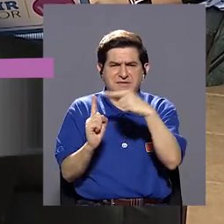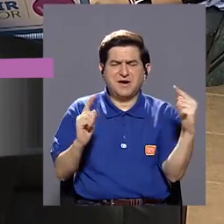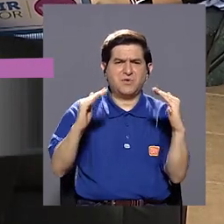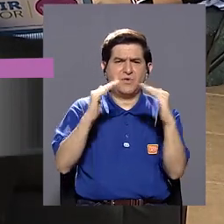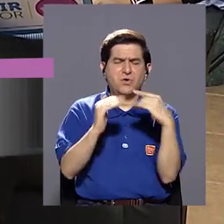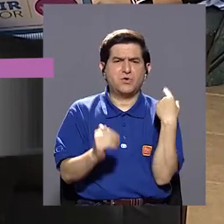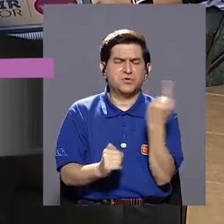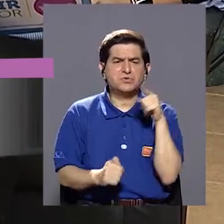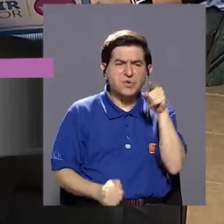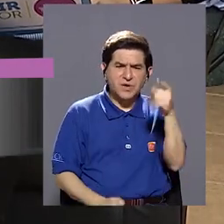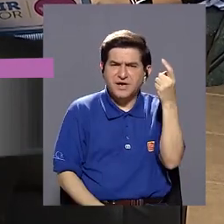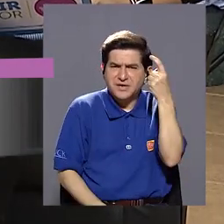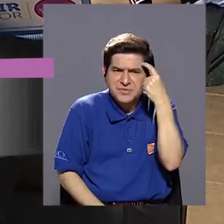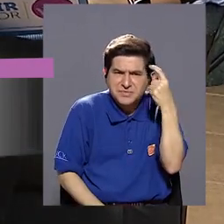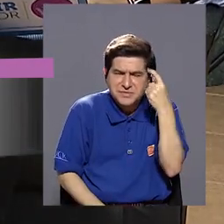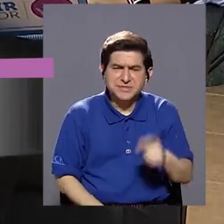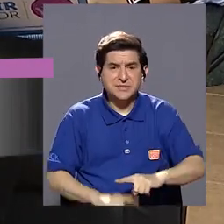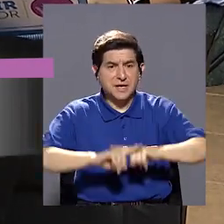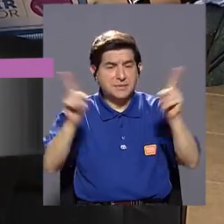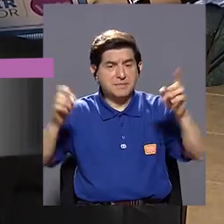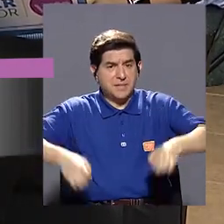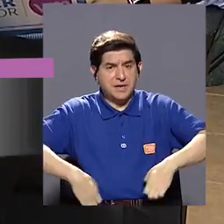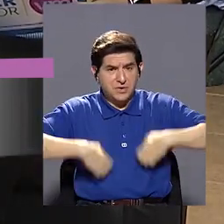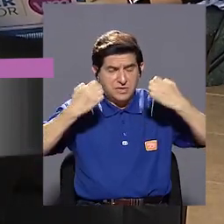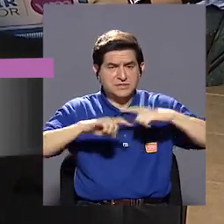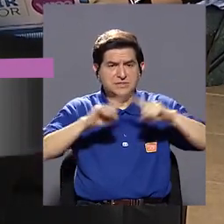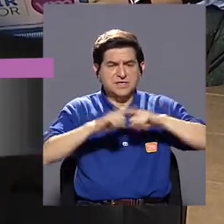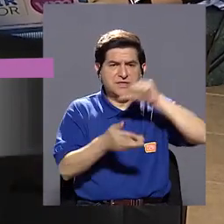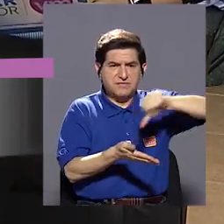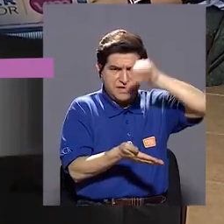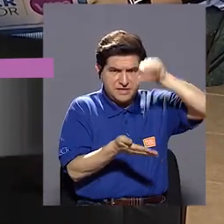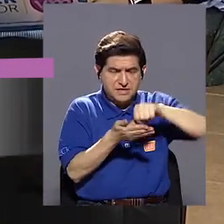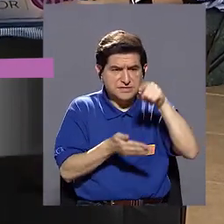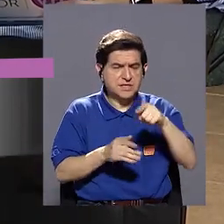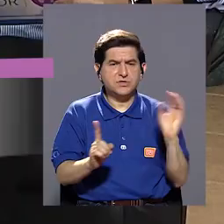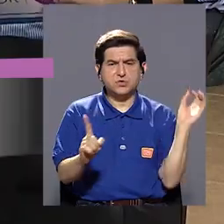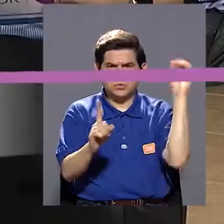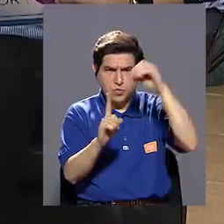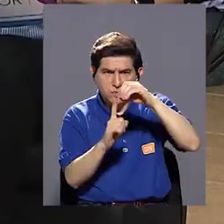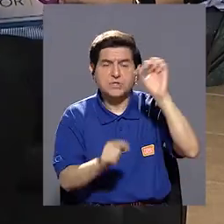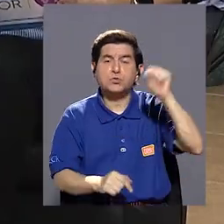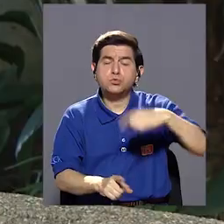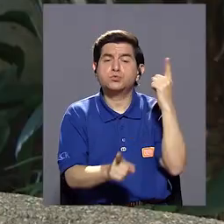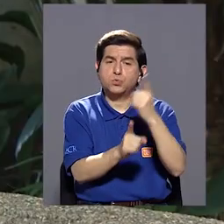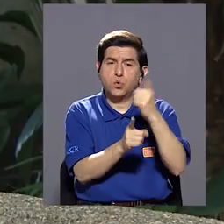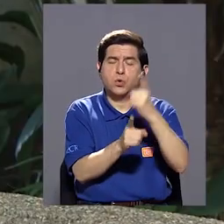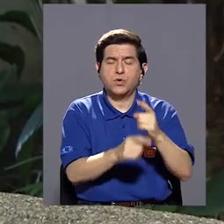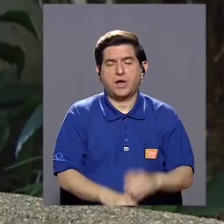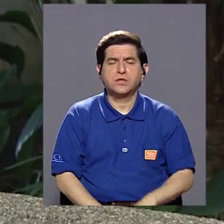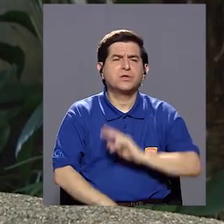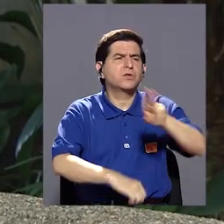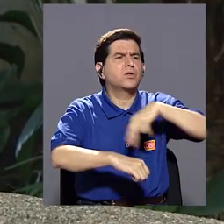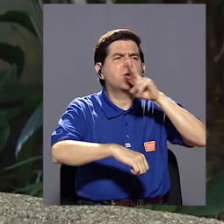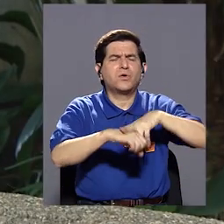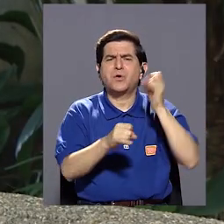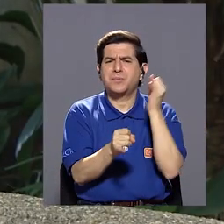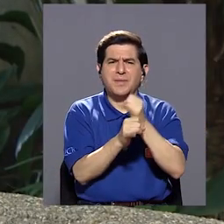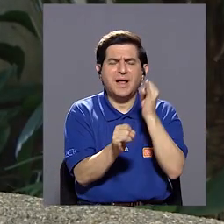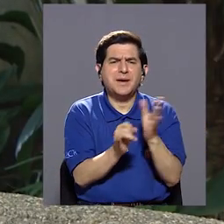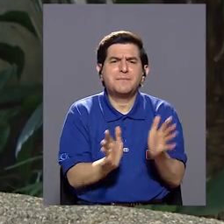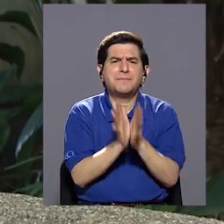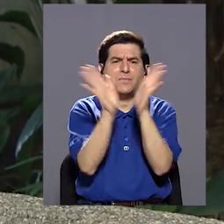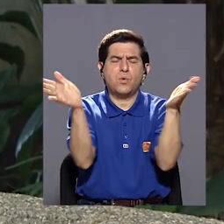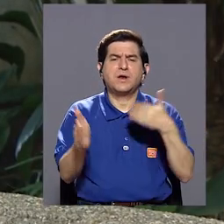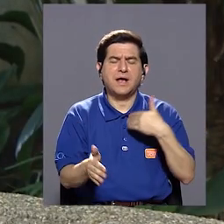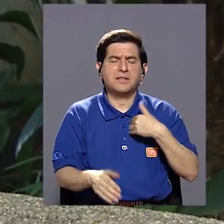en teletrabajo, pensamos solo en la opción como de la casa, ¿verdad? Pero existen también centros destinados para esto. Sí, así es. Por lo general,